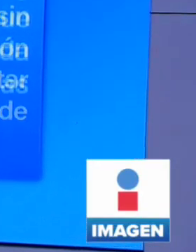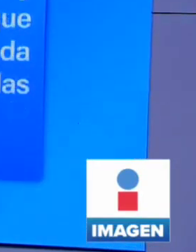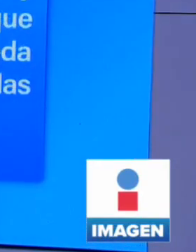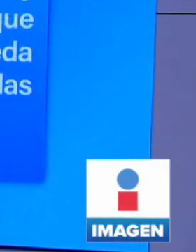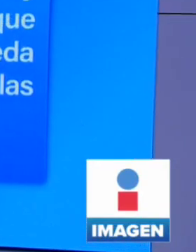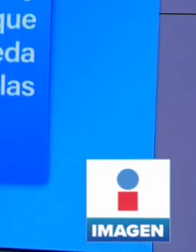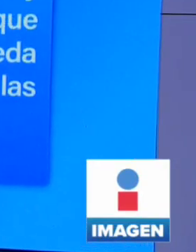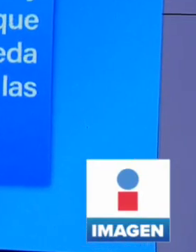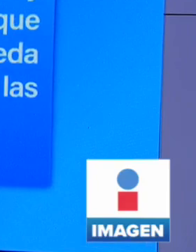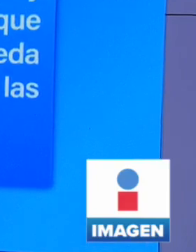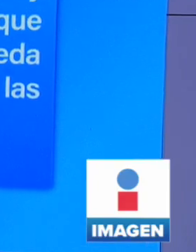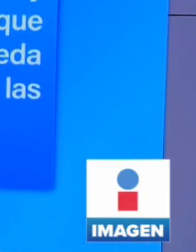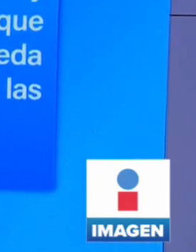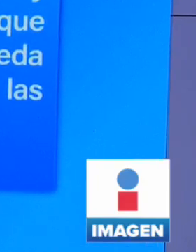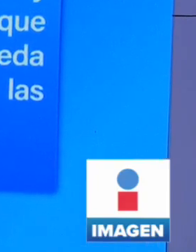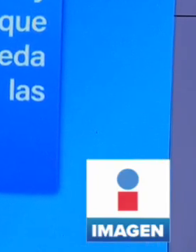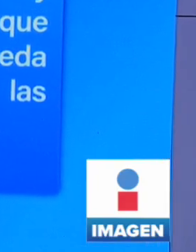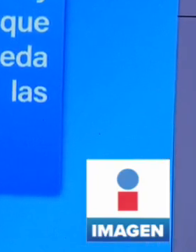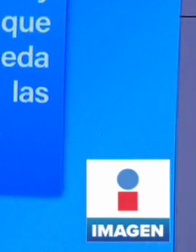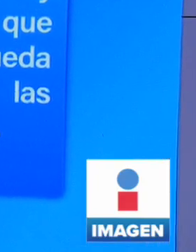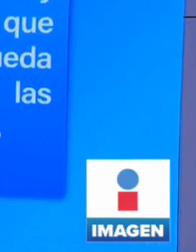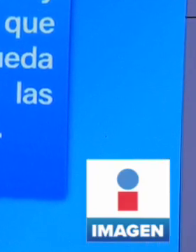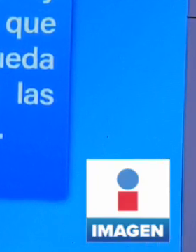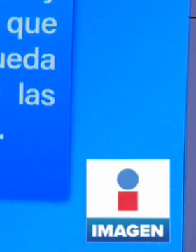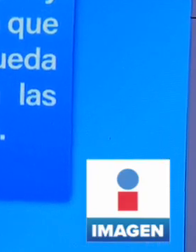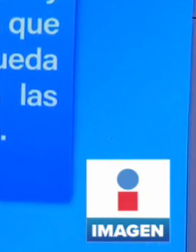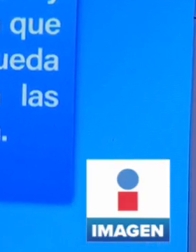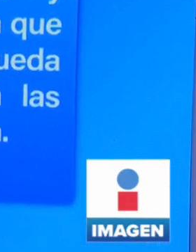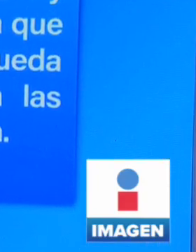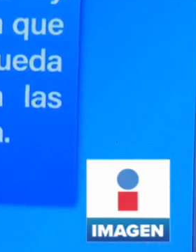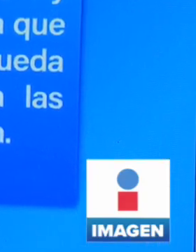precisó que sí faltó comunicación al implementar